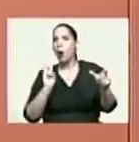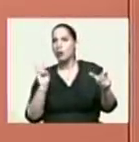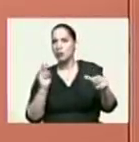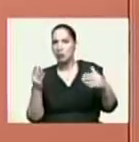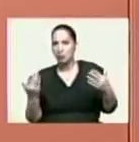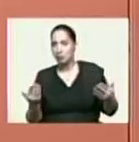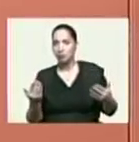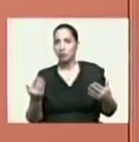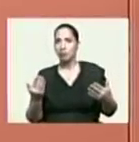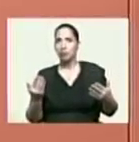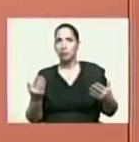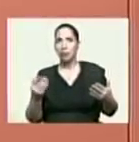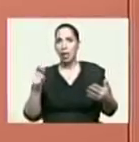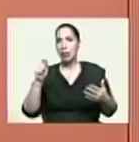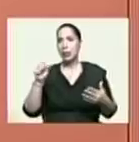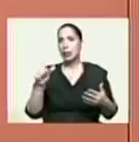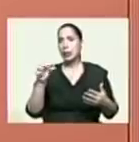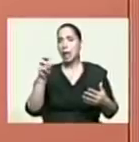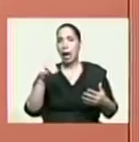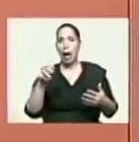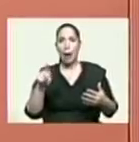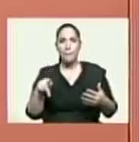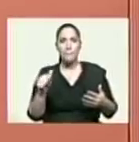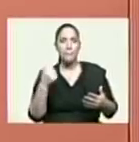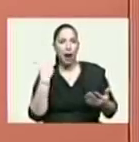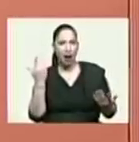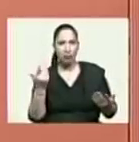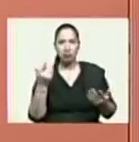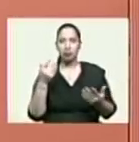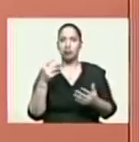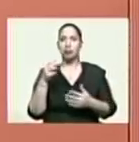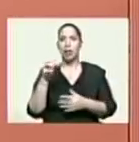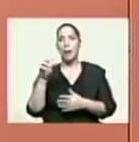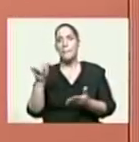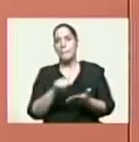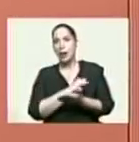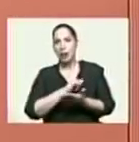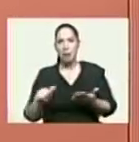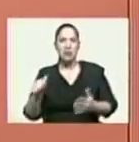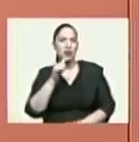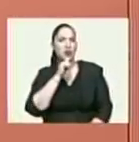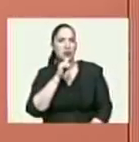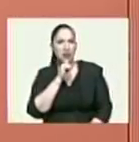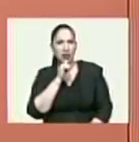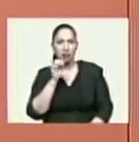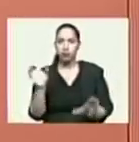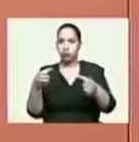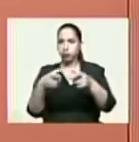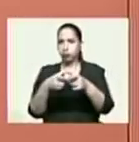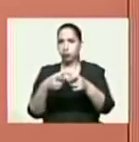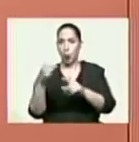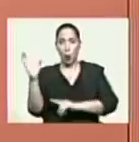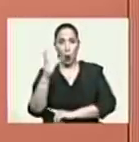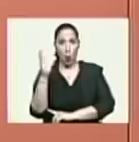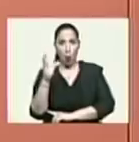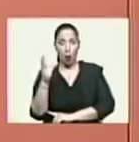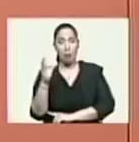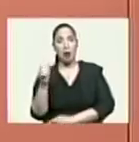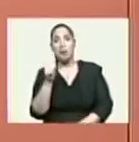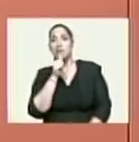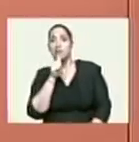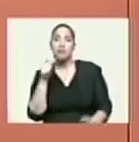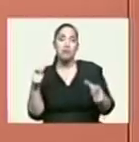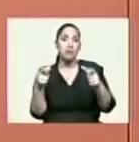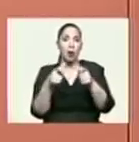en Tampa, en Miami, con quien sostuvo reuniones en Bogotá, con quien sostuvo reuniones en Brasil y con